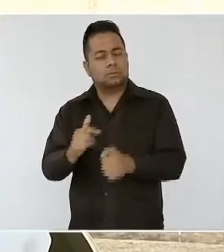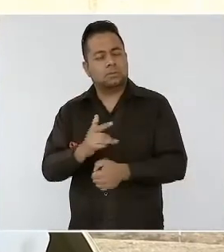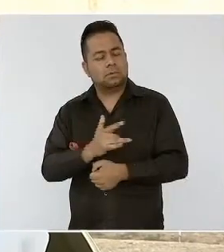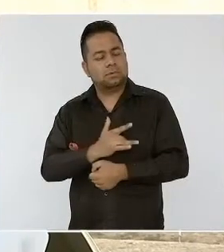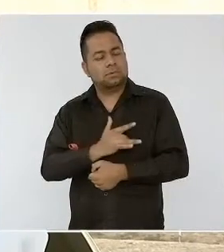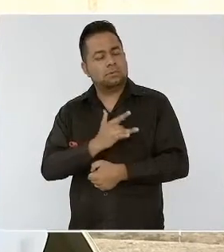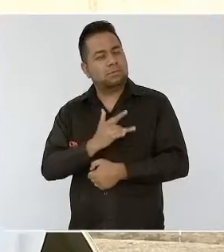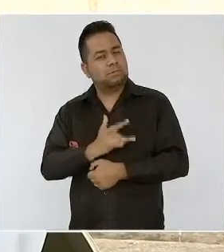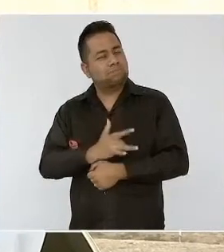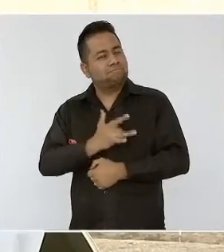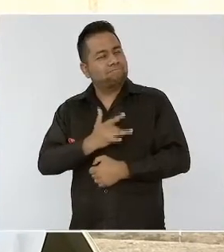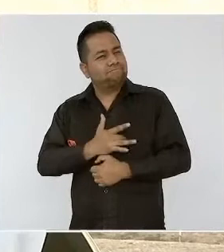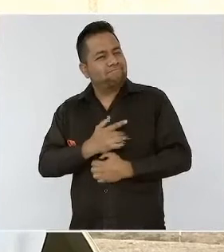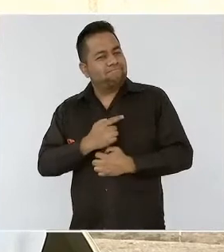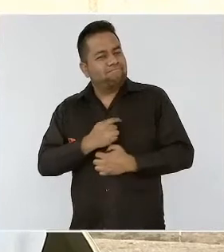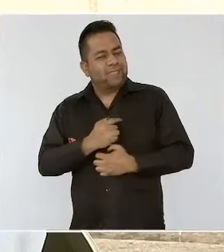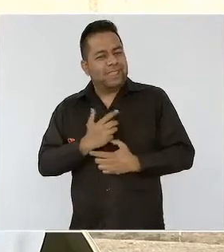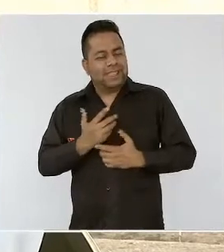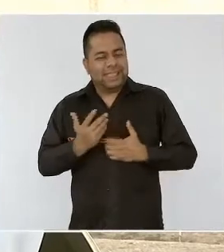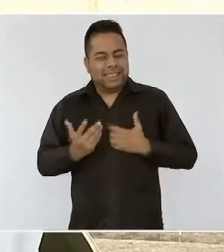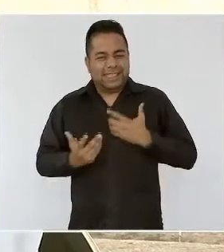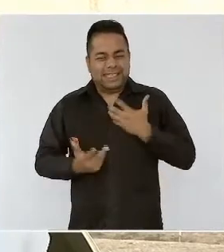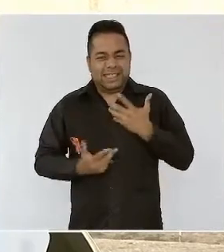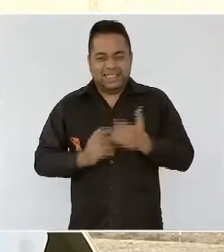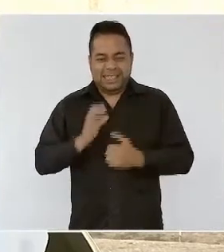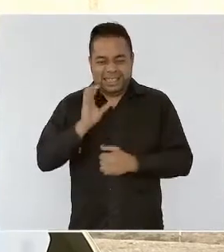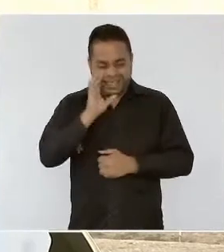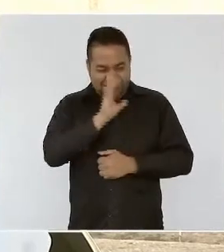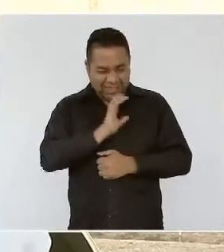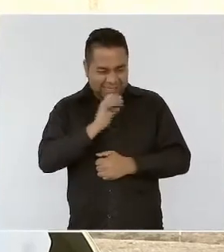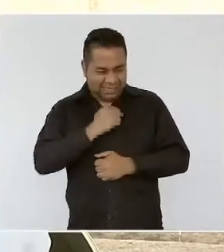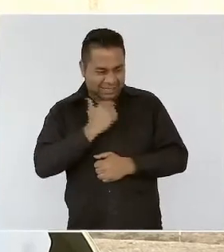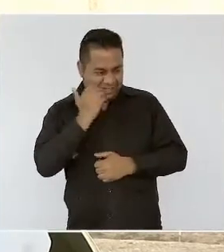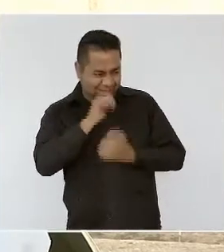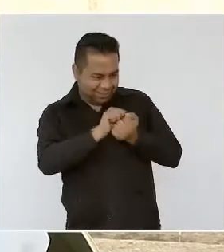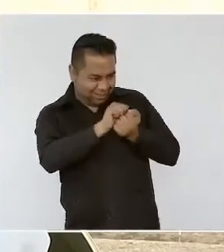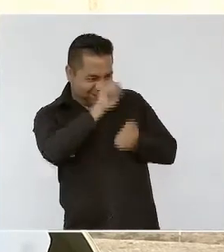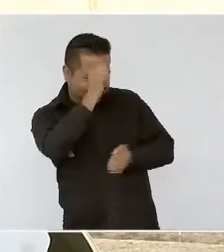tanta curiosidad de conocerte.